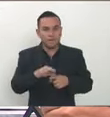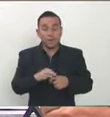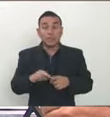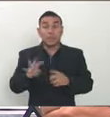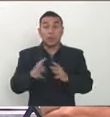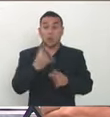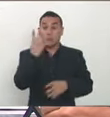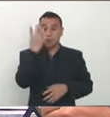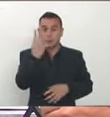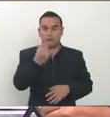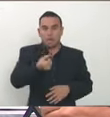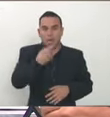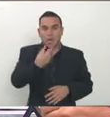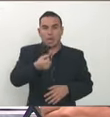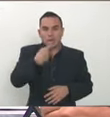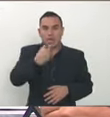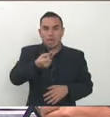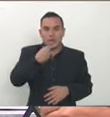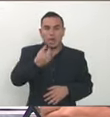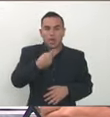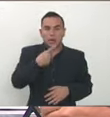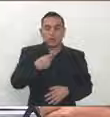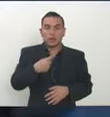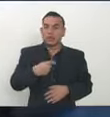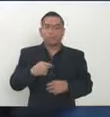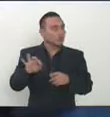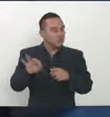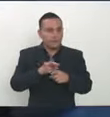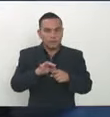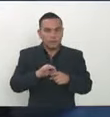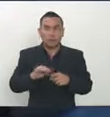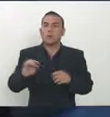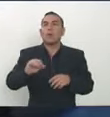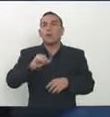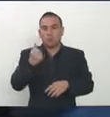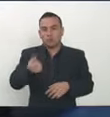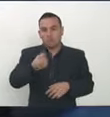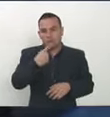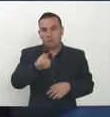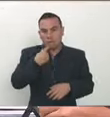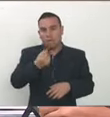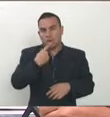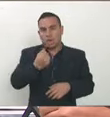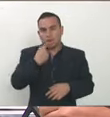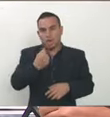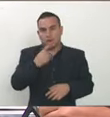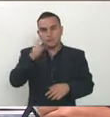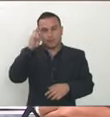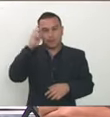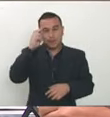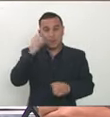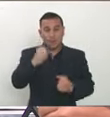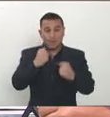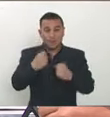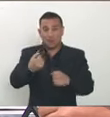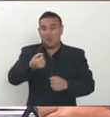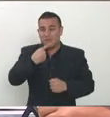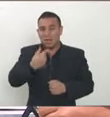4 antibióticos, y no funciona, y le ponen un antibiótico más fuerte, y le aplican medicamentos los más fuertes